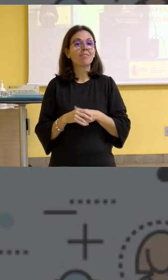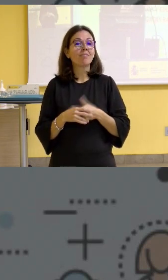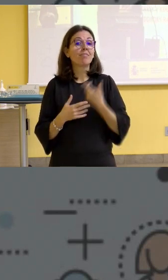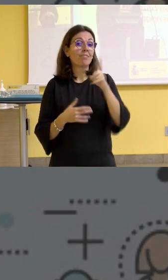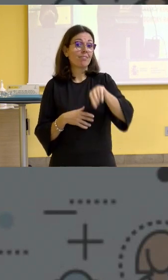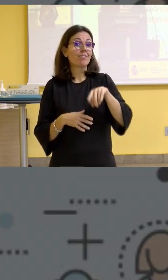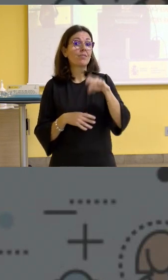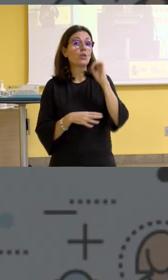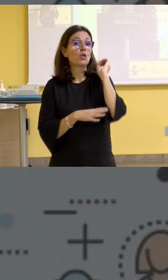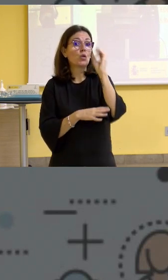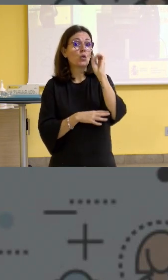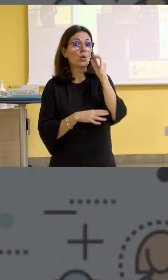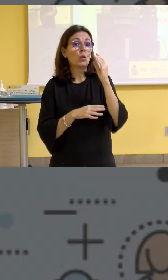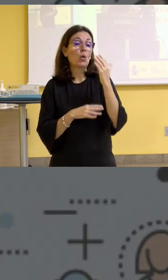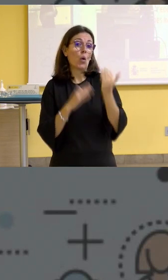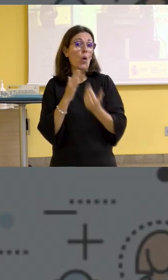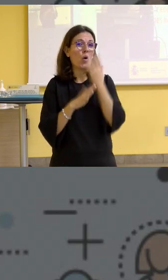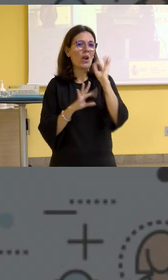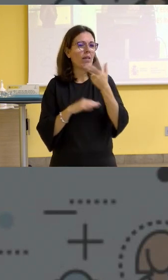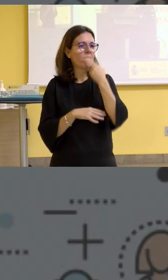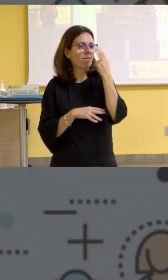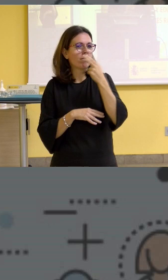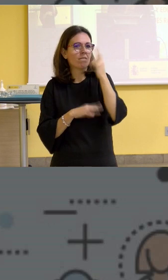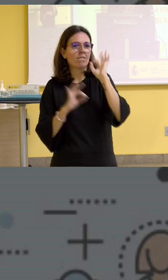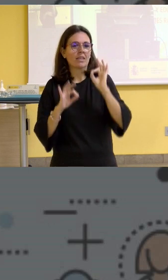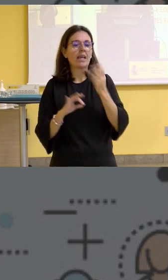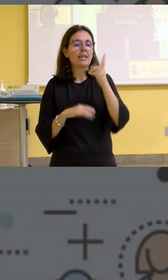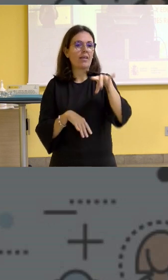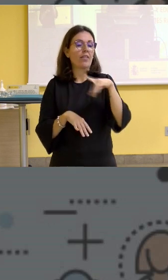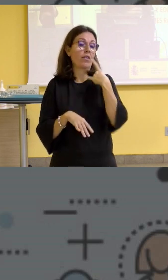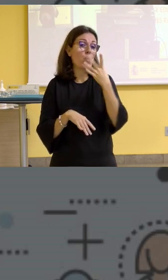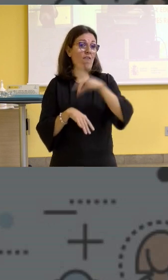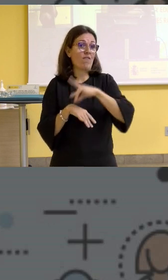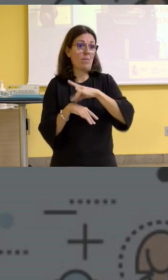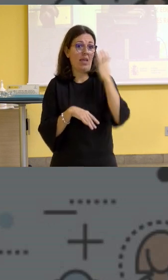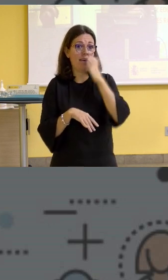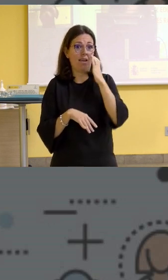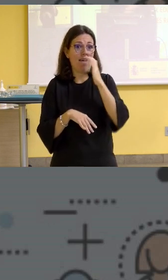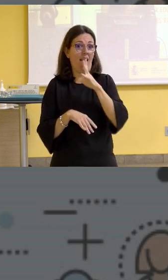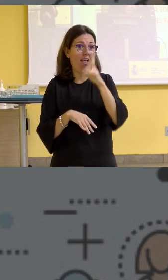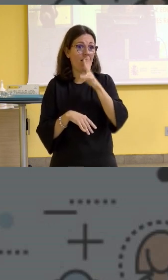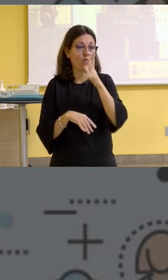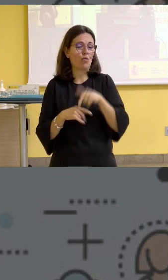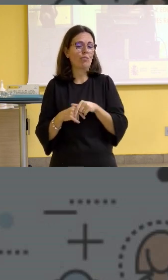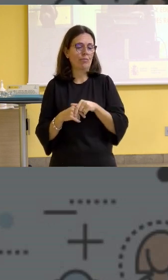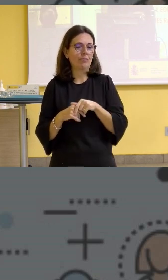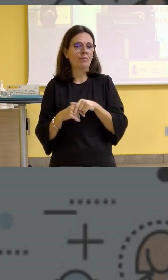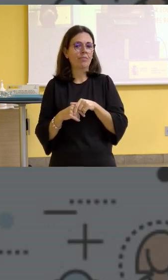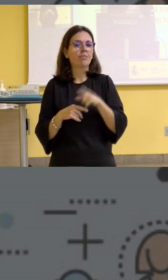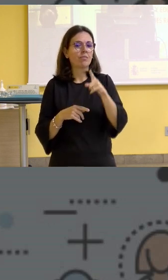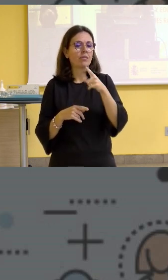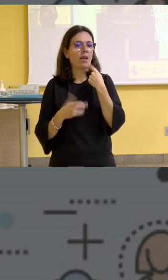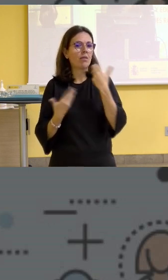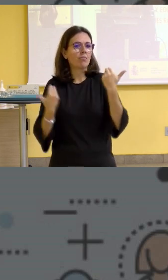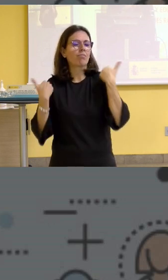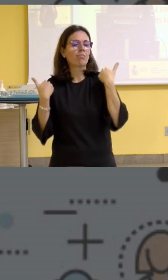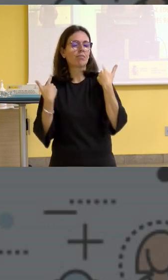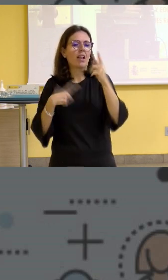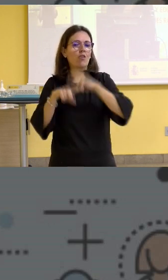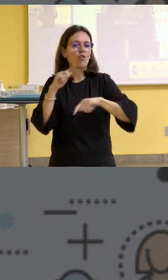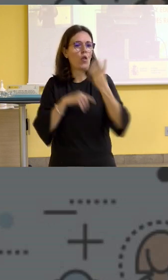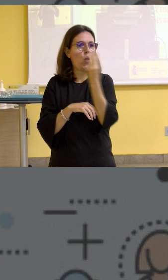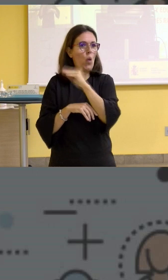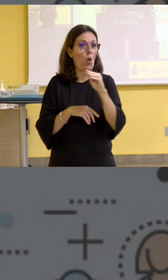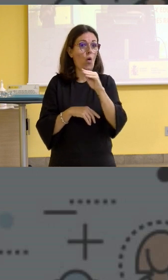en una jornada súper interesante sobre enfermedad de Huntington que desarrollaron la Asociación de Jóvenes, una